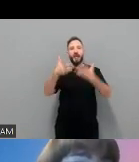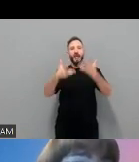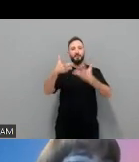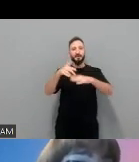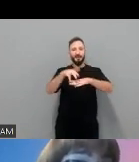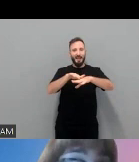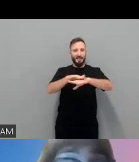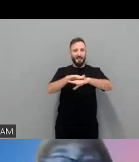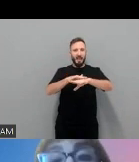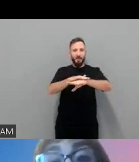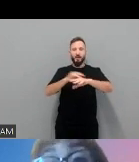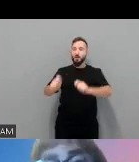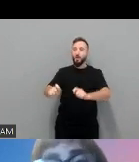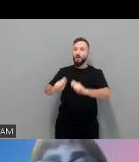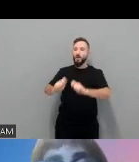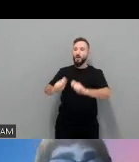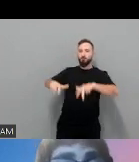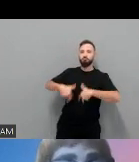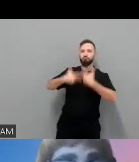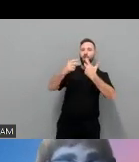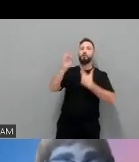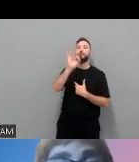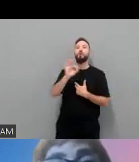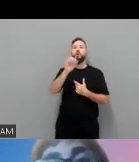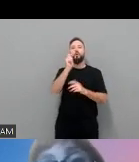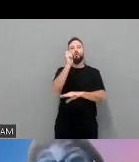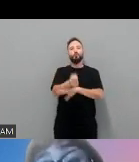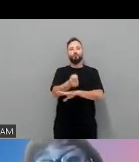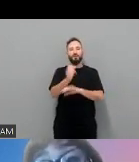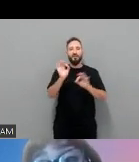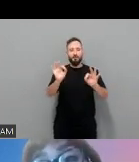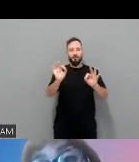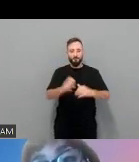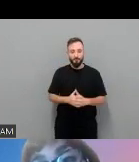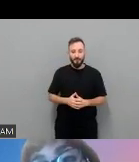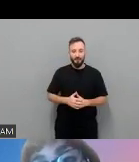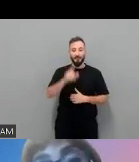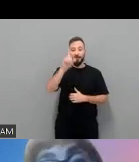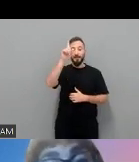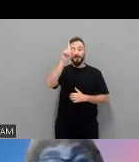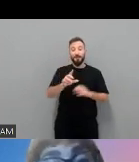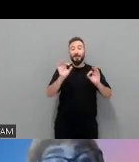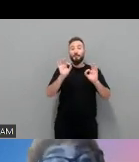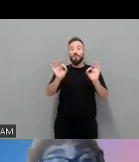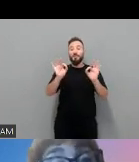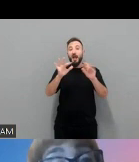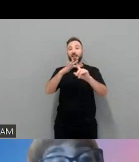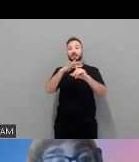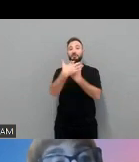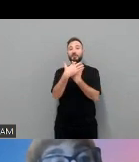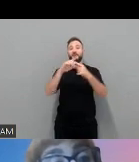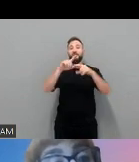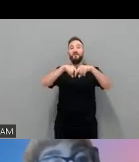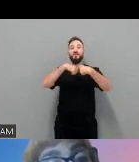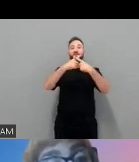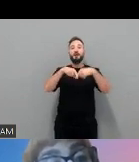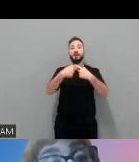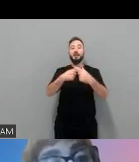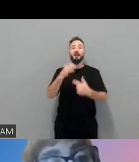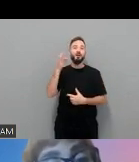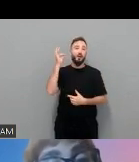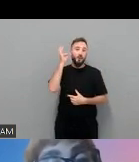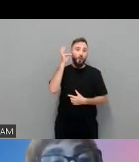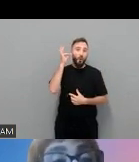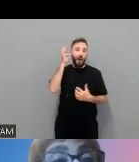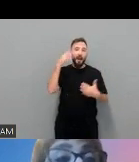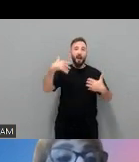que se les ha concedido o, en su caso, la judicial, ¿vale? Apunte también sobre las familias donde hay una